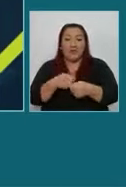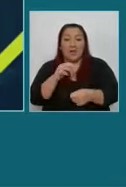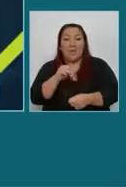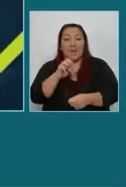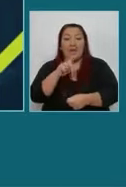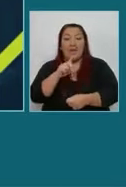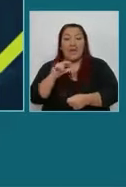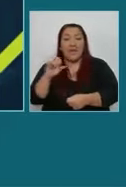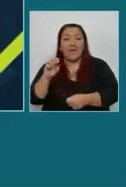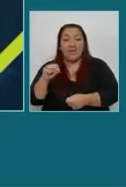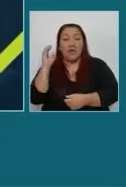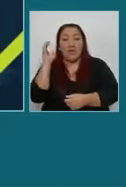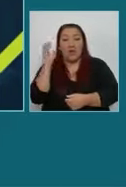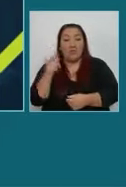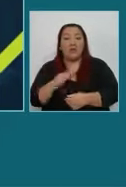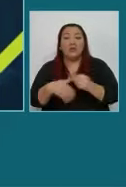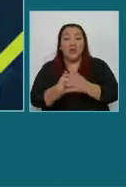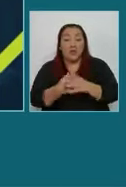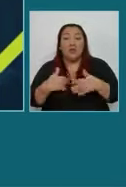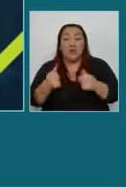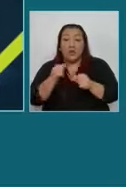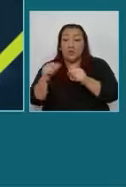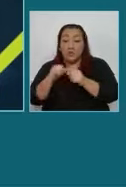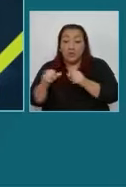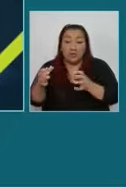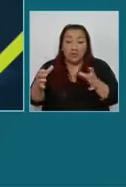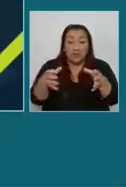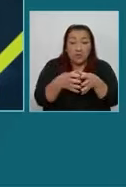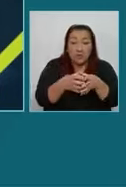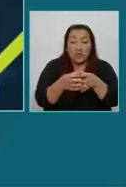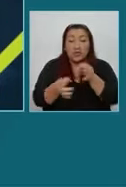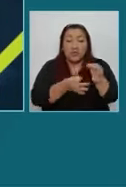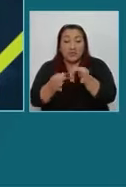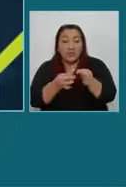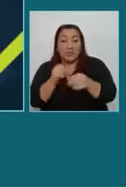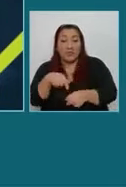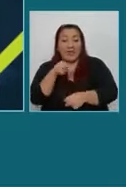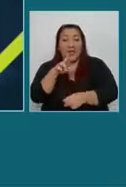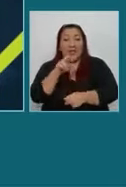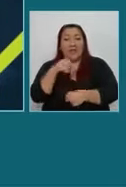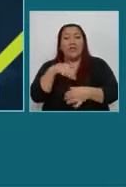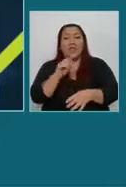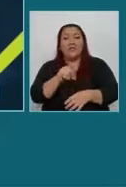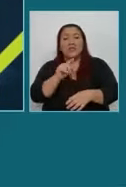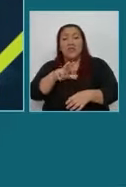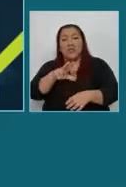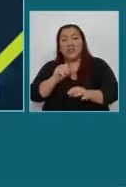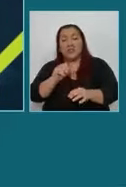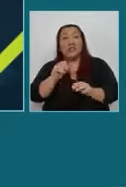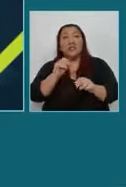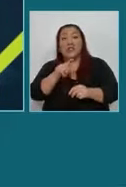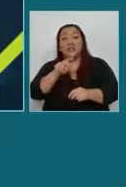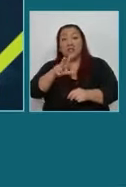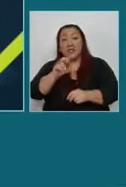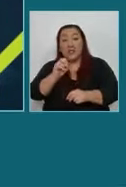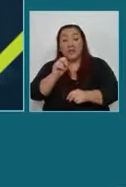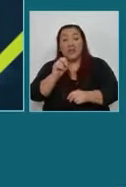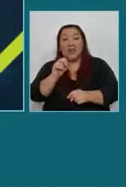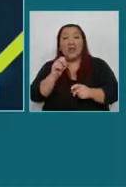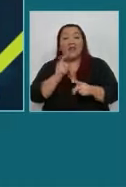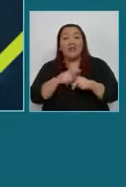Medellín. Dentro de los números que podemos destacar, esta red ya tiene más de 130 inversionistas miembros,